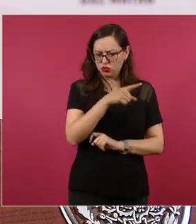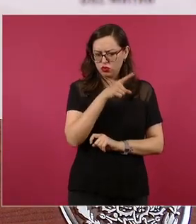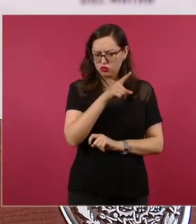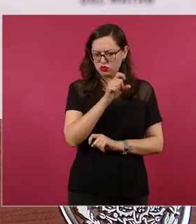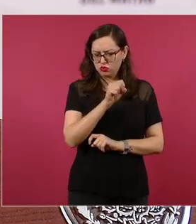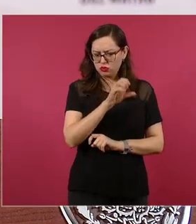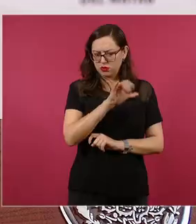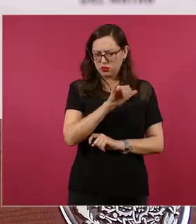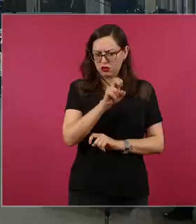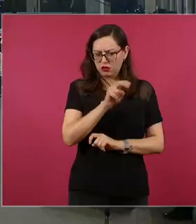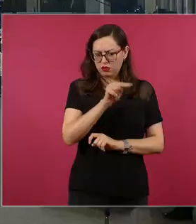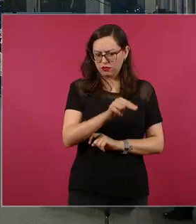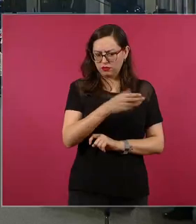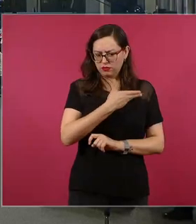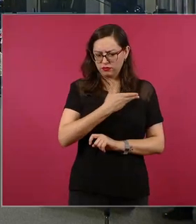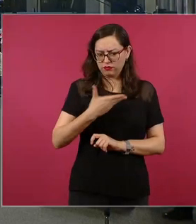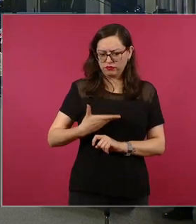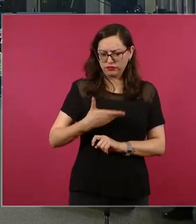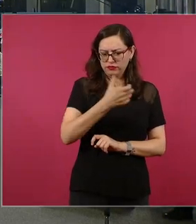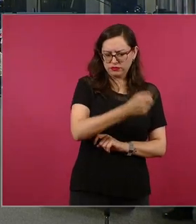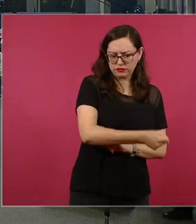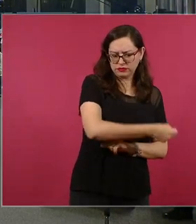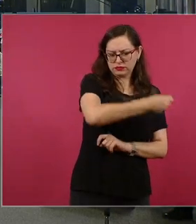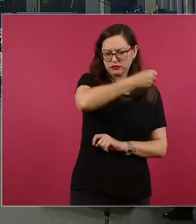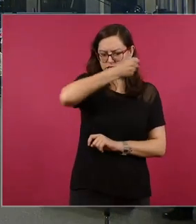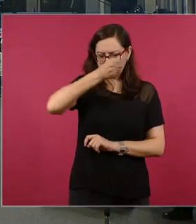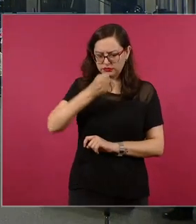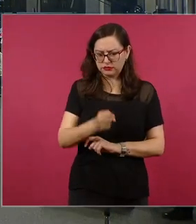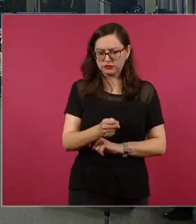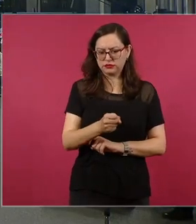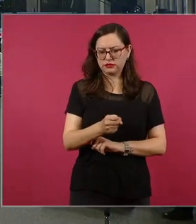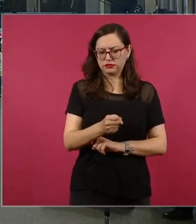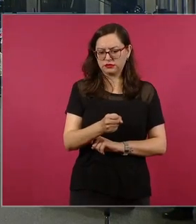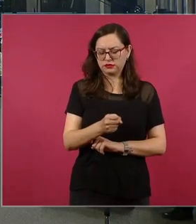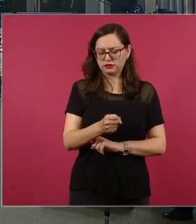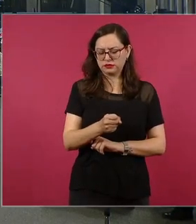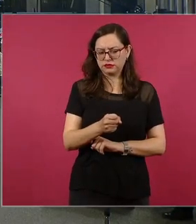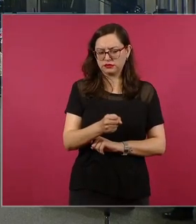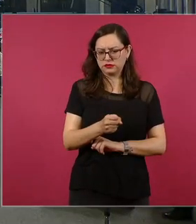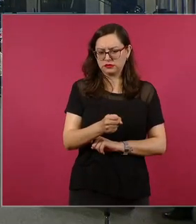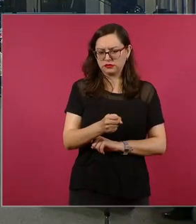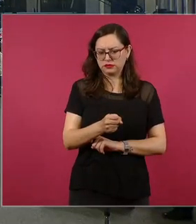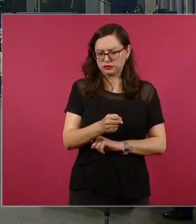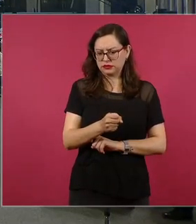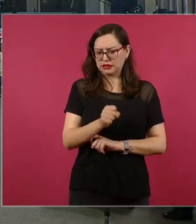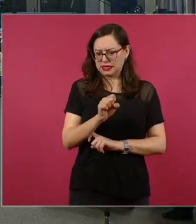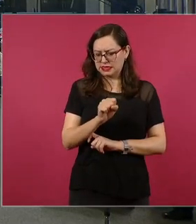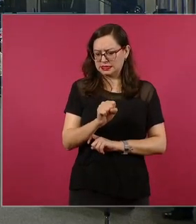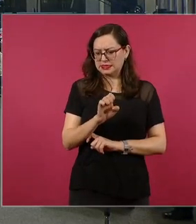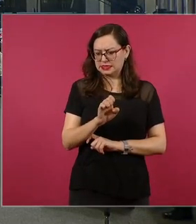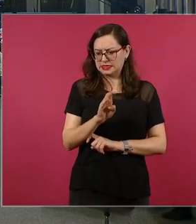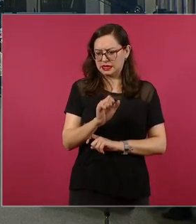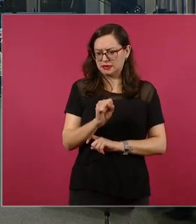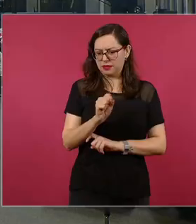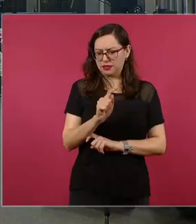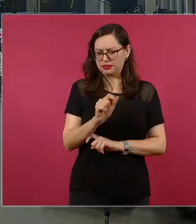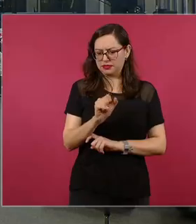1872 y ya es presidente constitucional Sebastián Lerdo